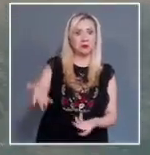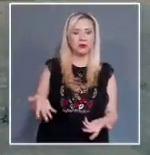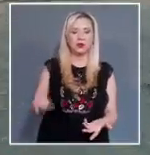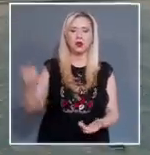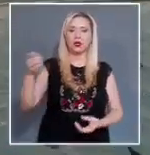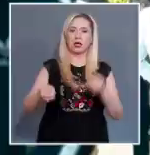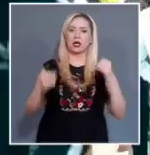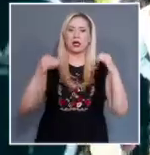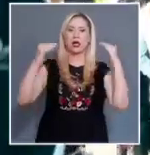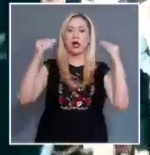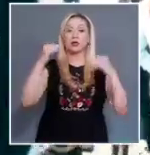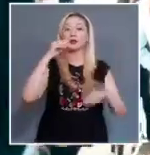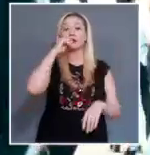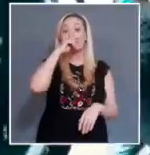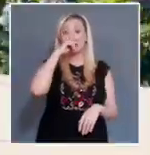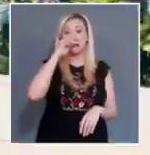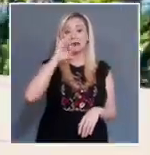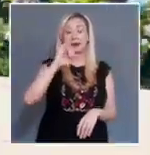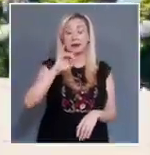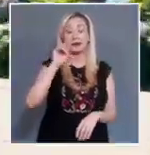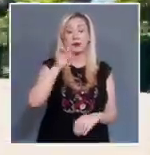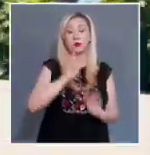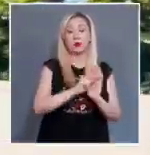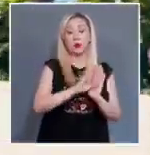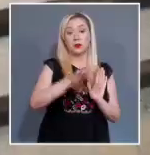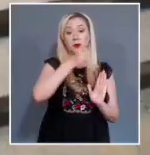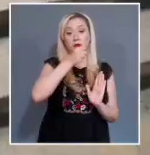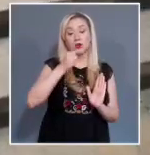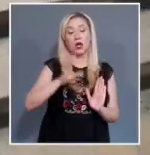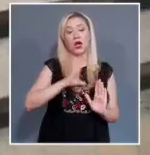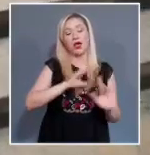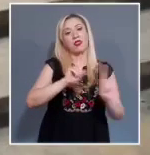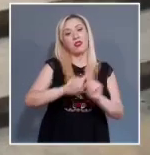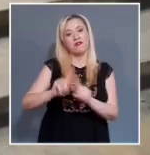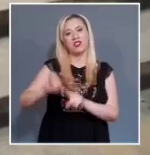mujeres periodistas toma diferentes formas misóginas que a